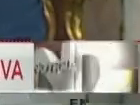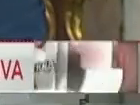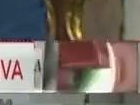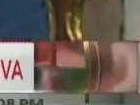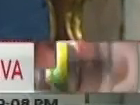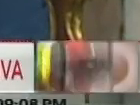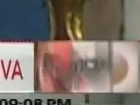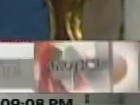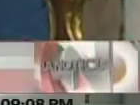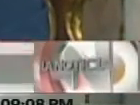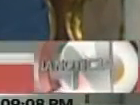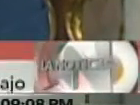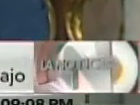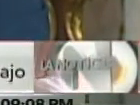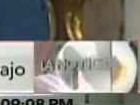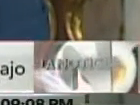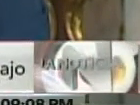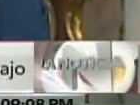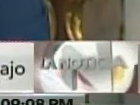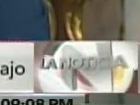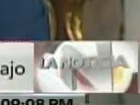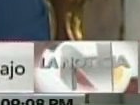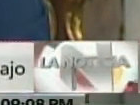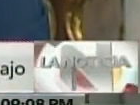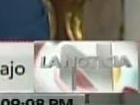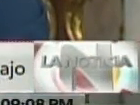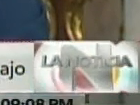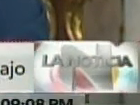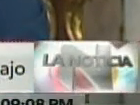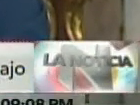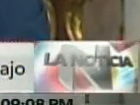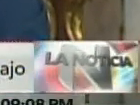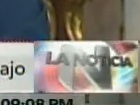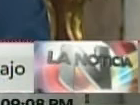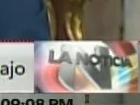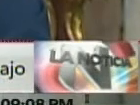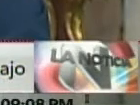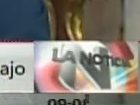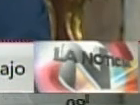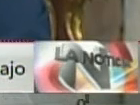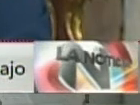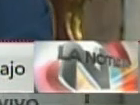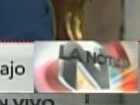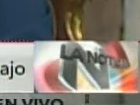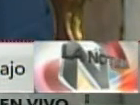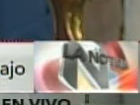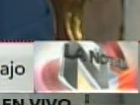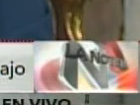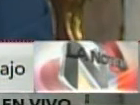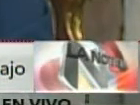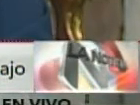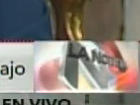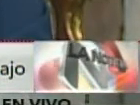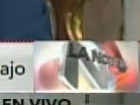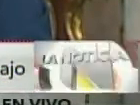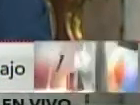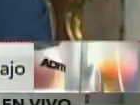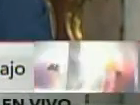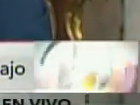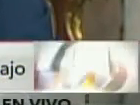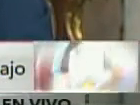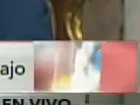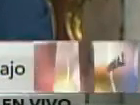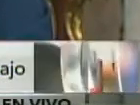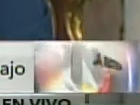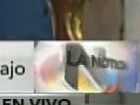urbana y todas las fuerzas productivas que eso genera. Camarada vicepresidenta,